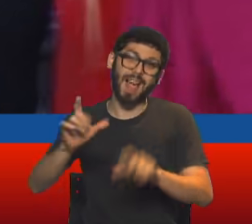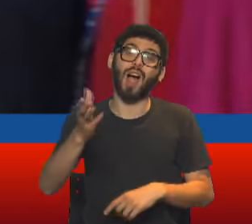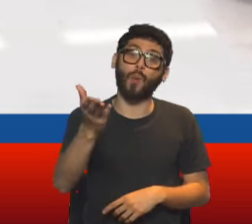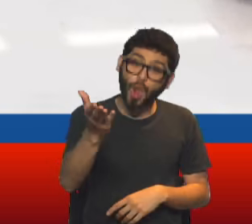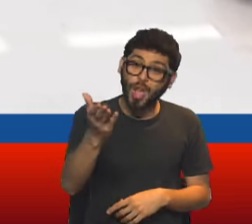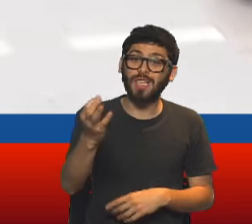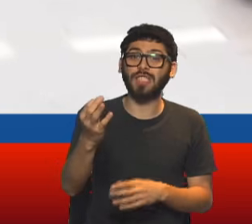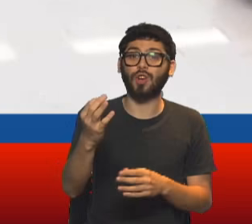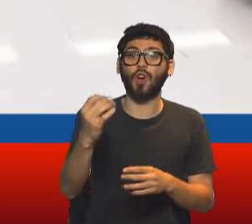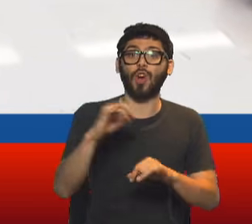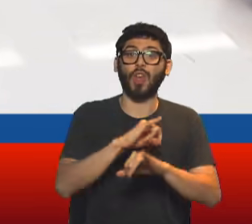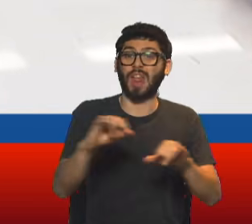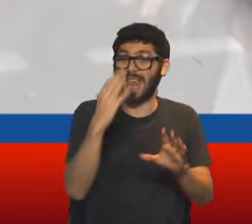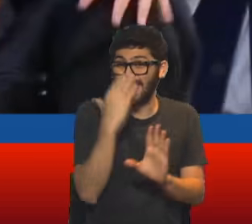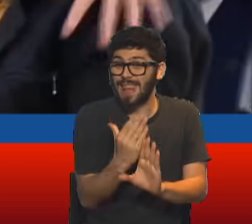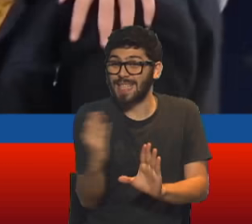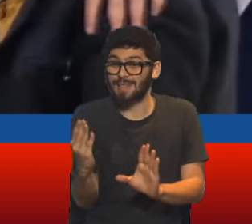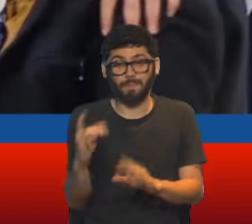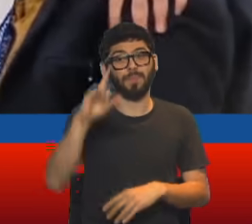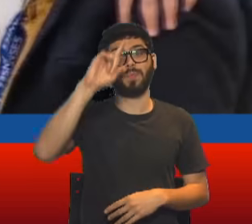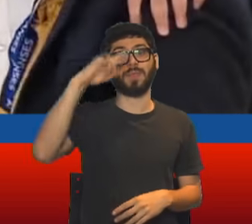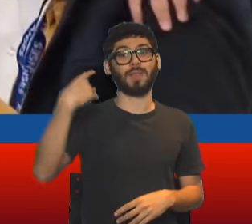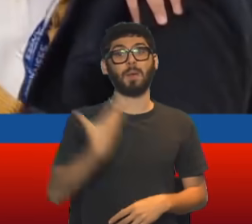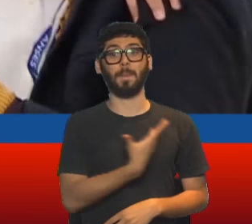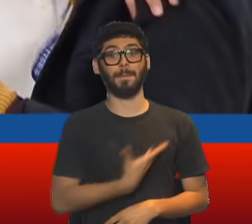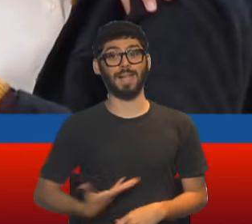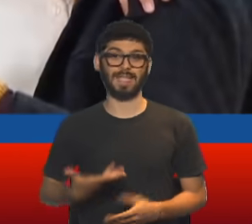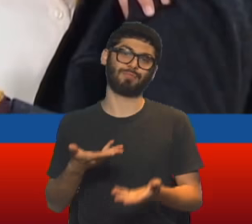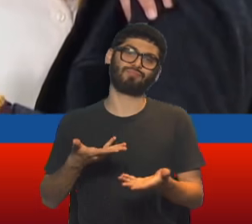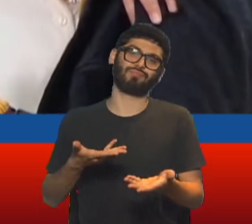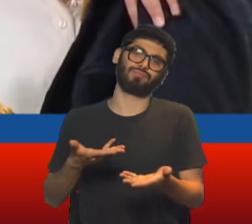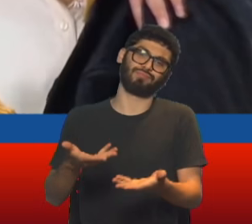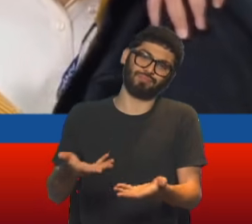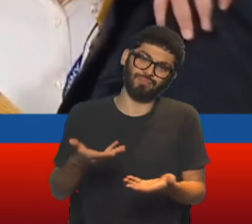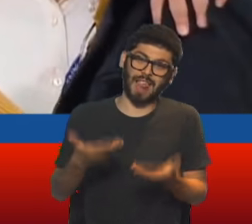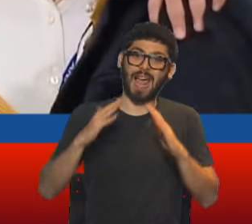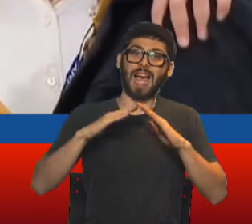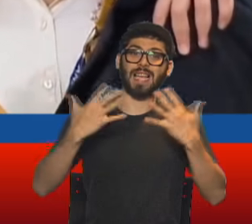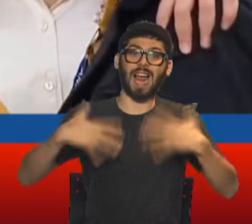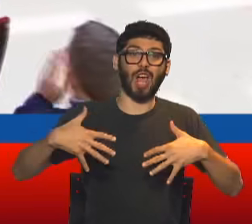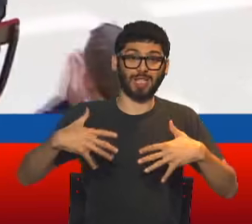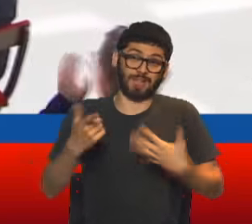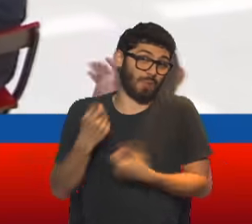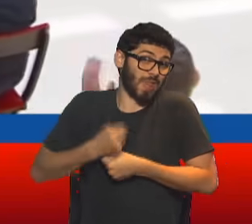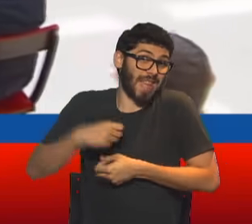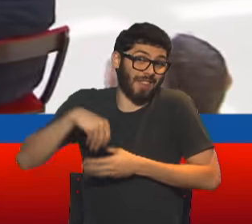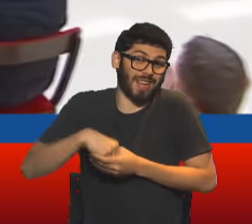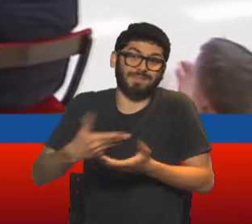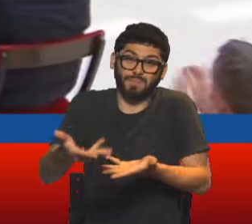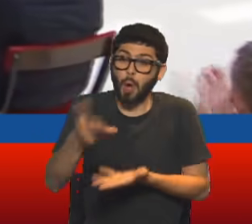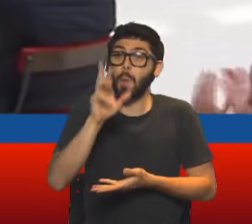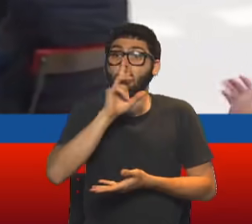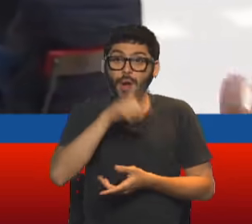un ratito después del anuncio cuando el presidente de la nación recibió en la casa rosada en su lugar de trabajo a estas mujeres